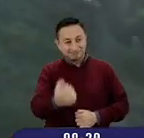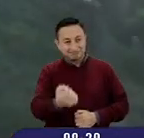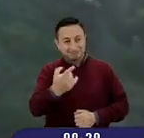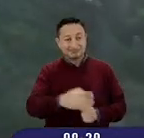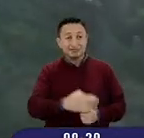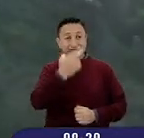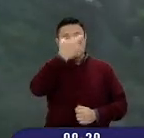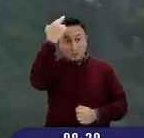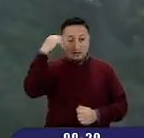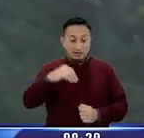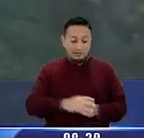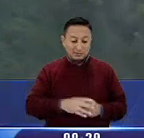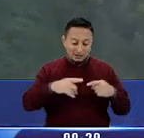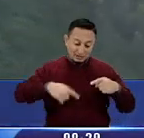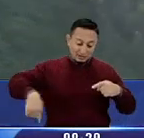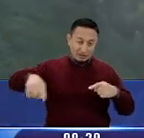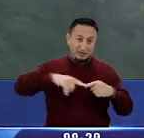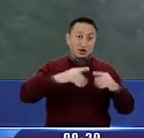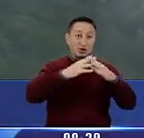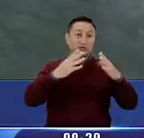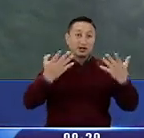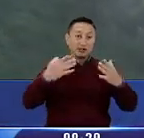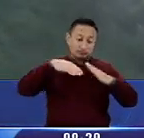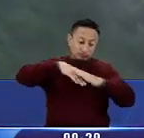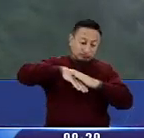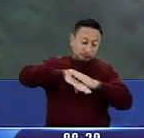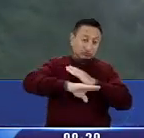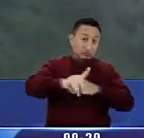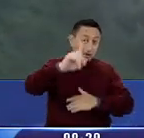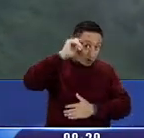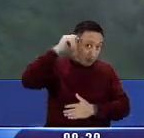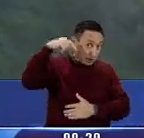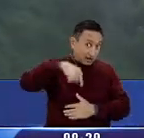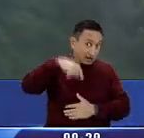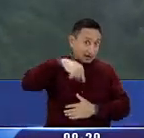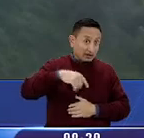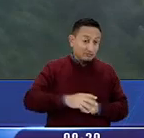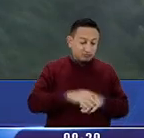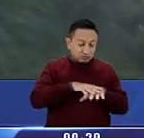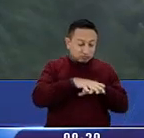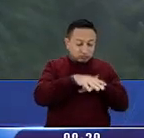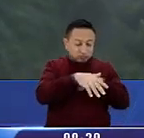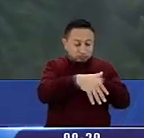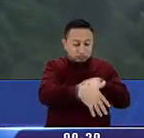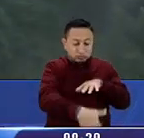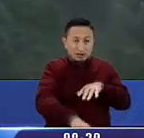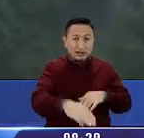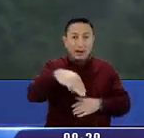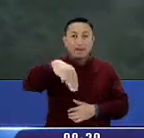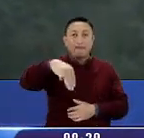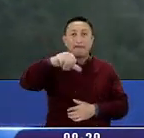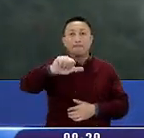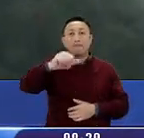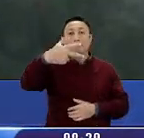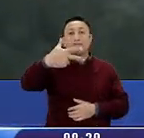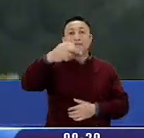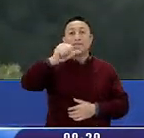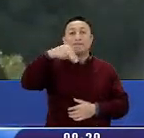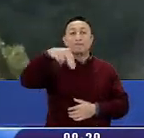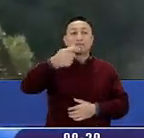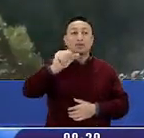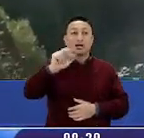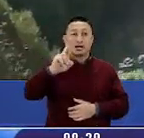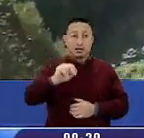del Redondel de Cumaná, nosotros hemos ingresado. Usted, acuérdese que aquí está la quebrada del Machanga. Estamos en el interior de la quebrada,